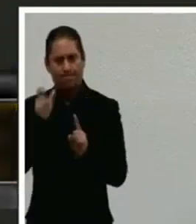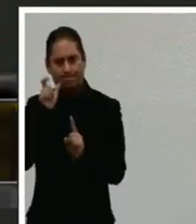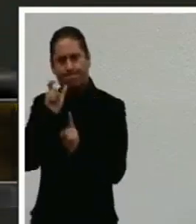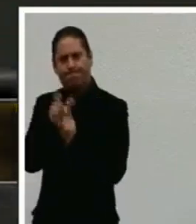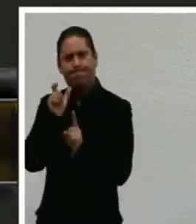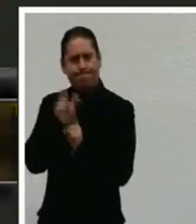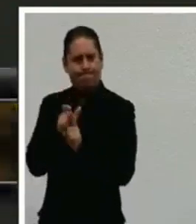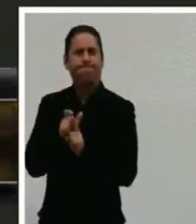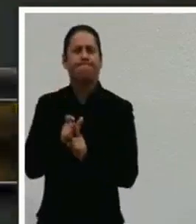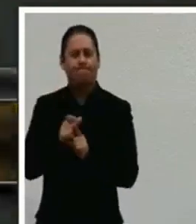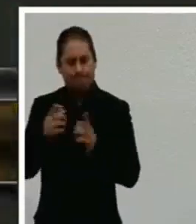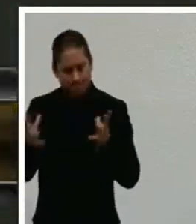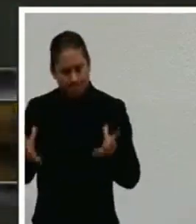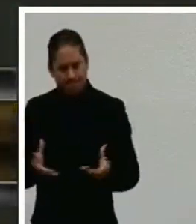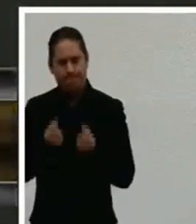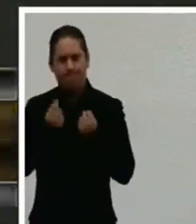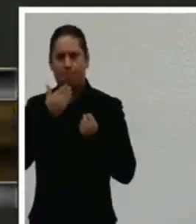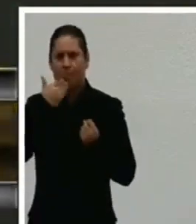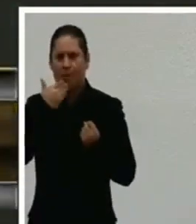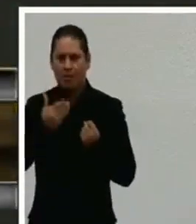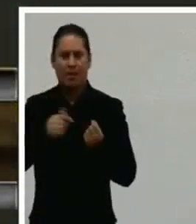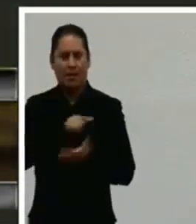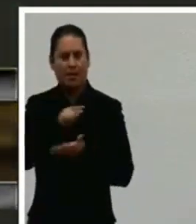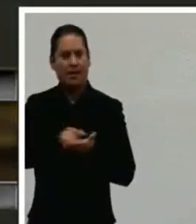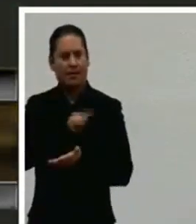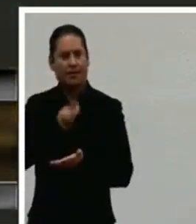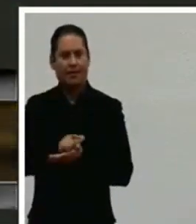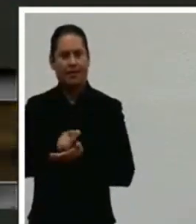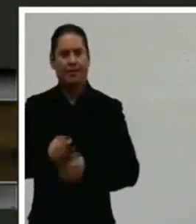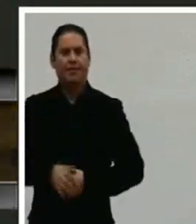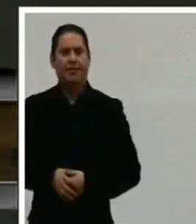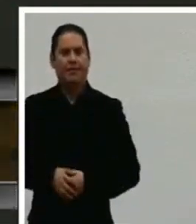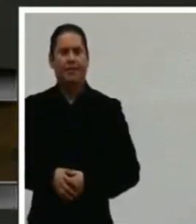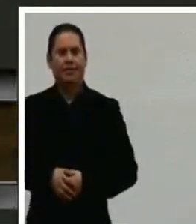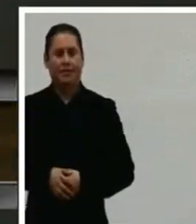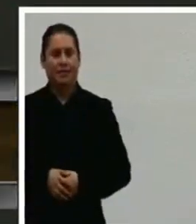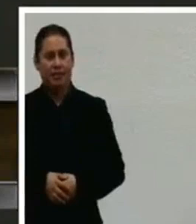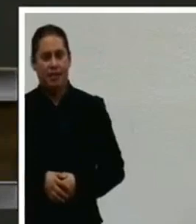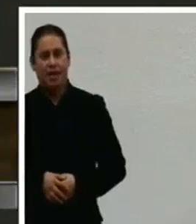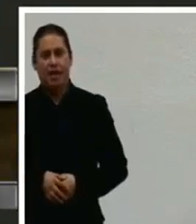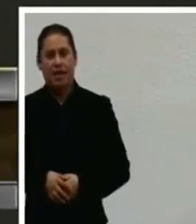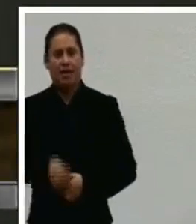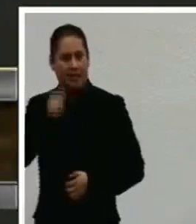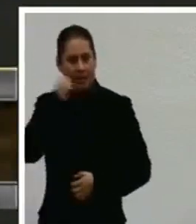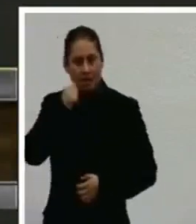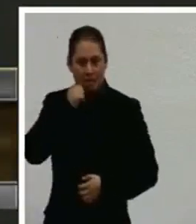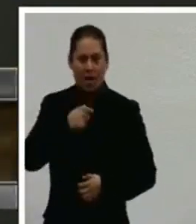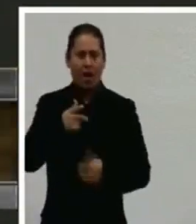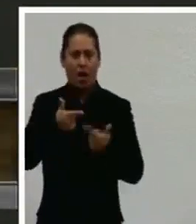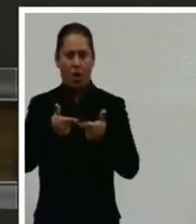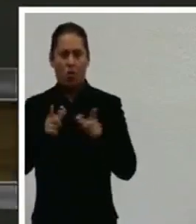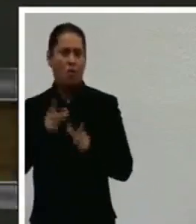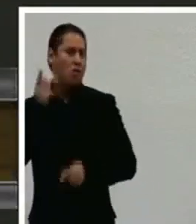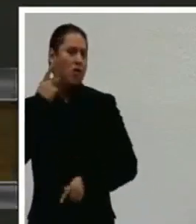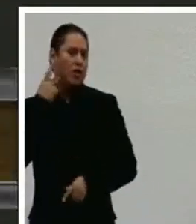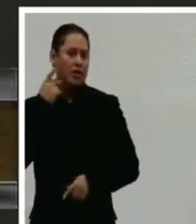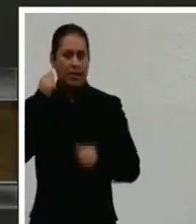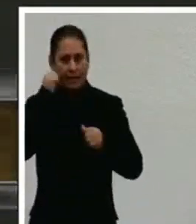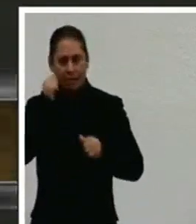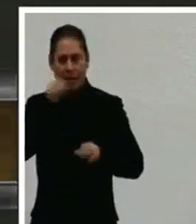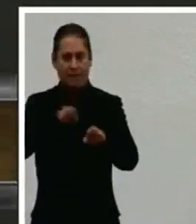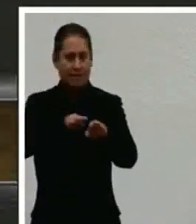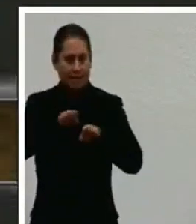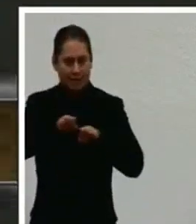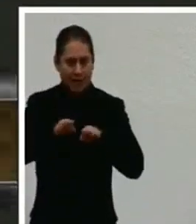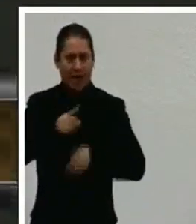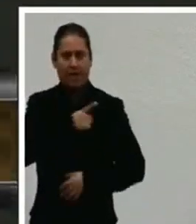para continuar fortaleciendo nuestra función legislativa. Desde nuestra trinchera debemos seguir trabajando por nuestra gente, a quien